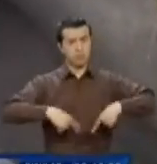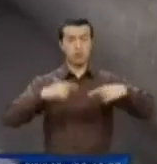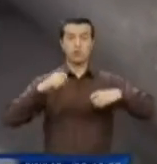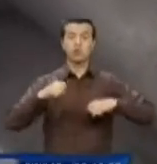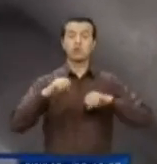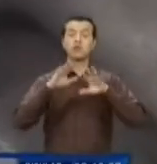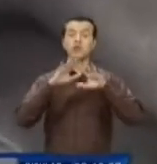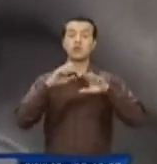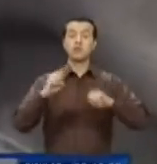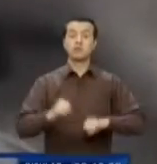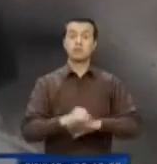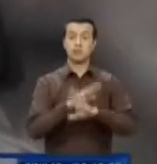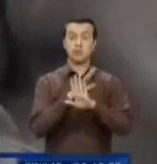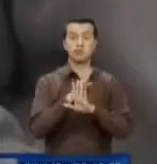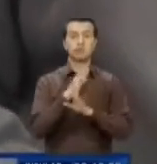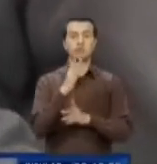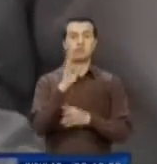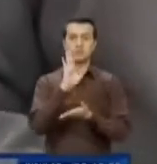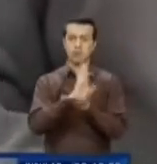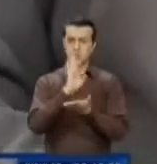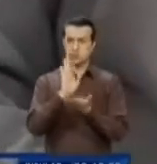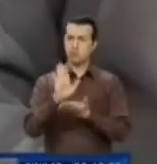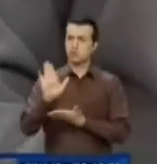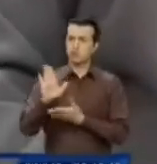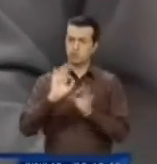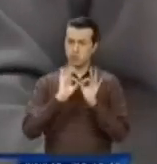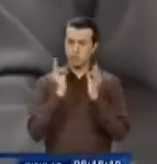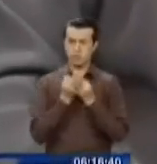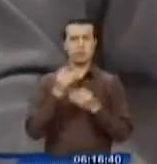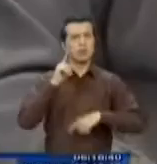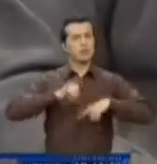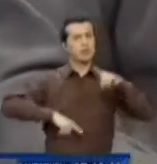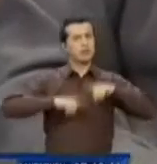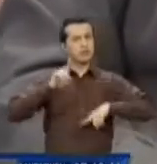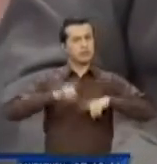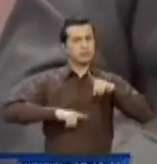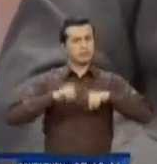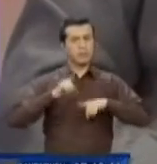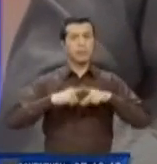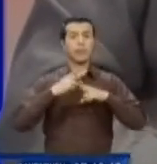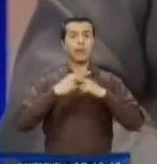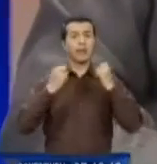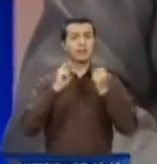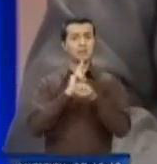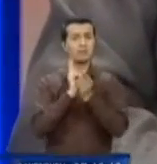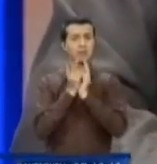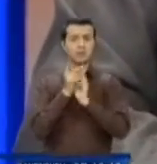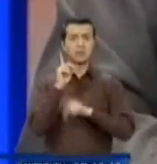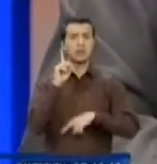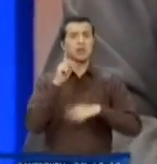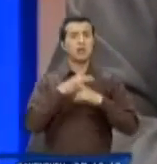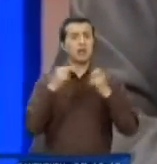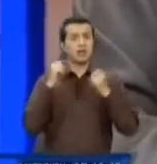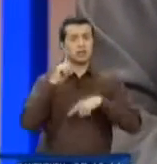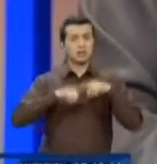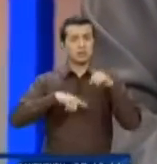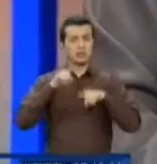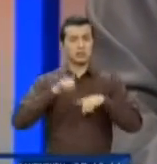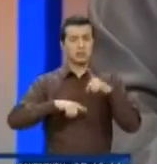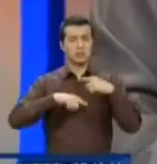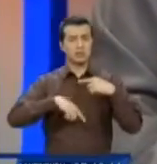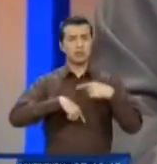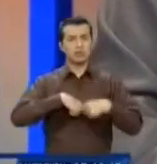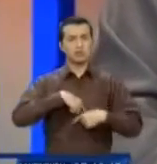Semplares. Está basado en testimonios de familiares, amigos, de ex vecinos, de ex compañeros del movimiento Scout, de